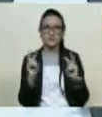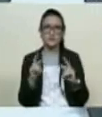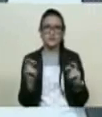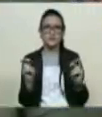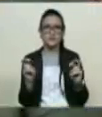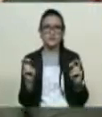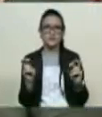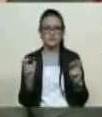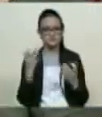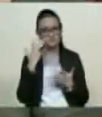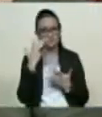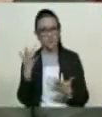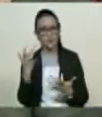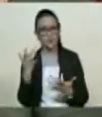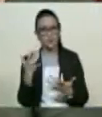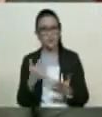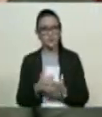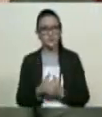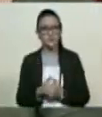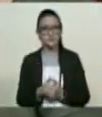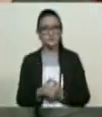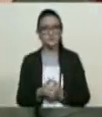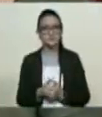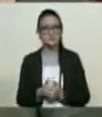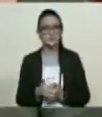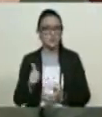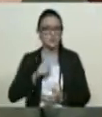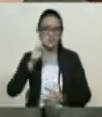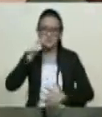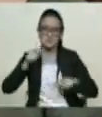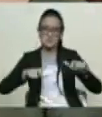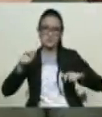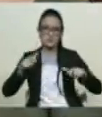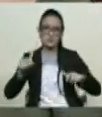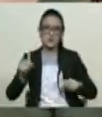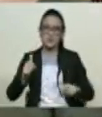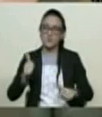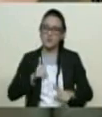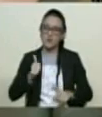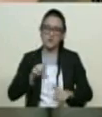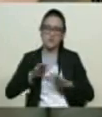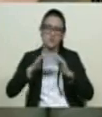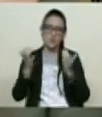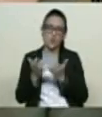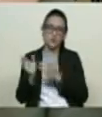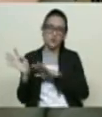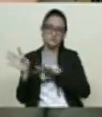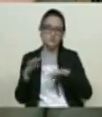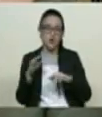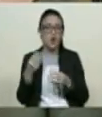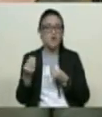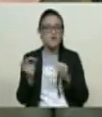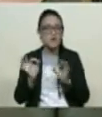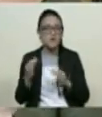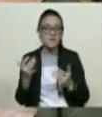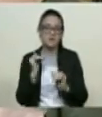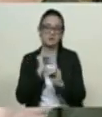pudiesen ser vistas y puedan ser vistas por cualquier persona en cualquier parte del mundo a través del internet.